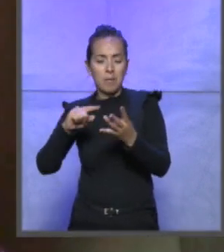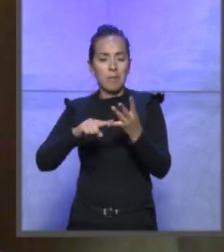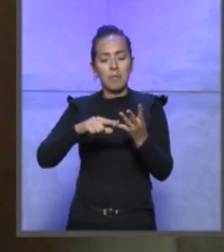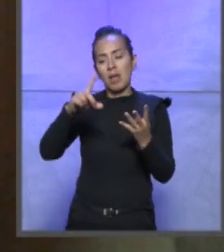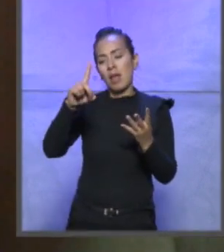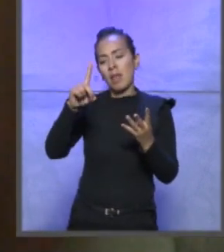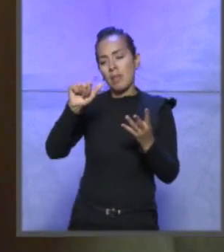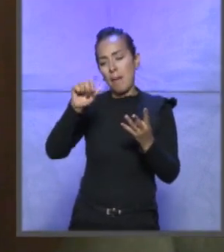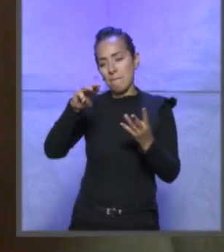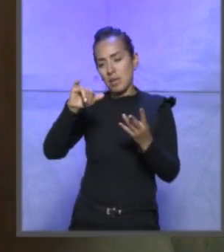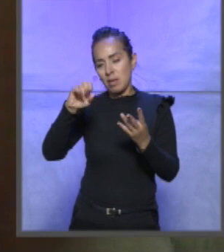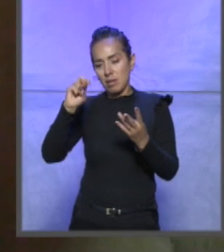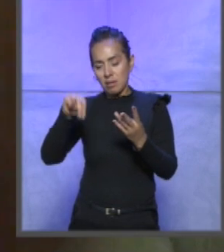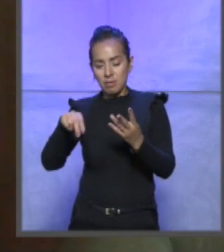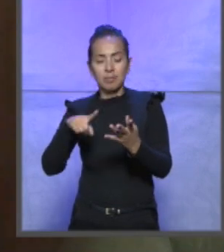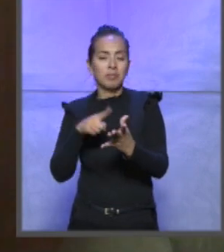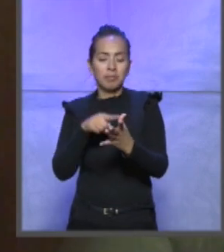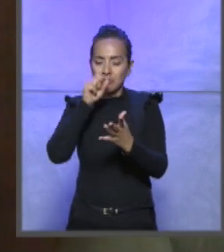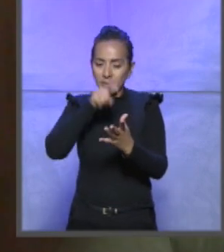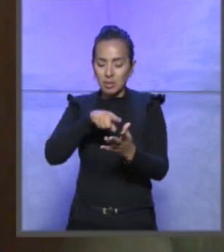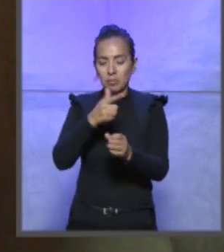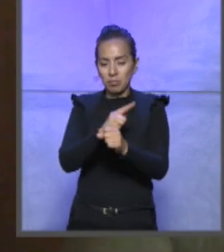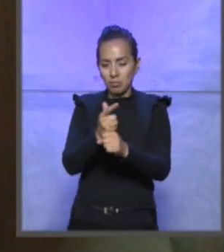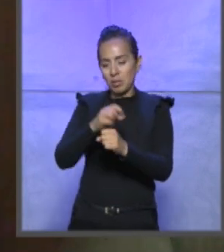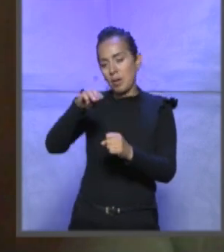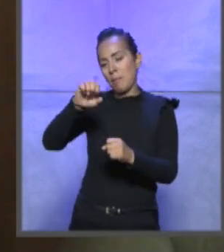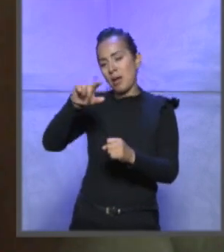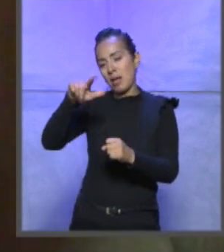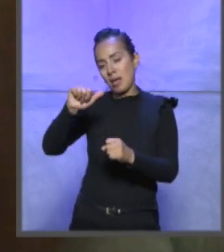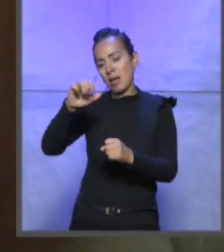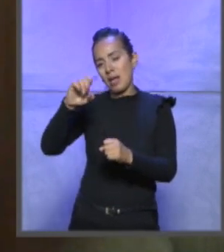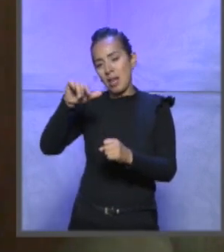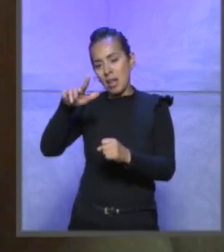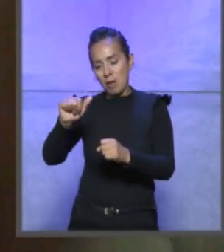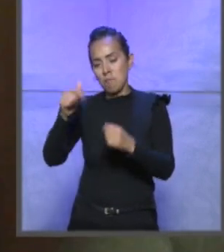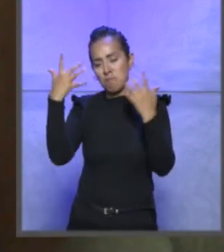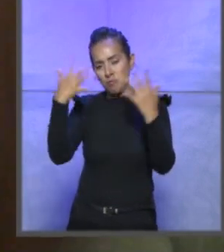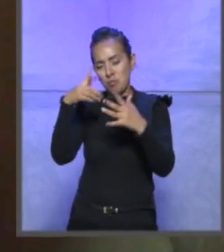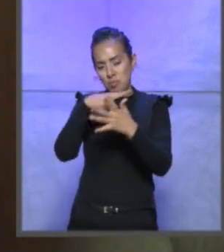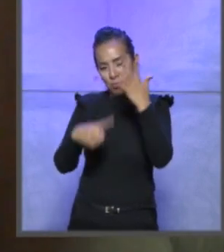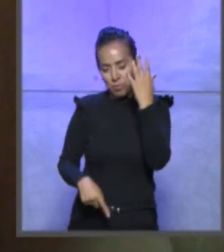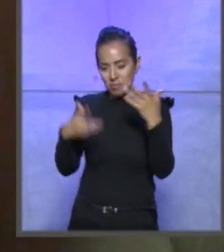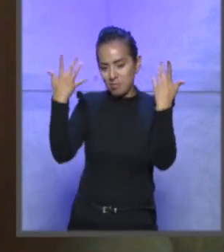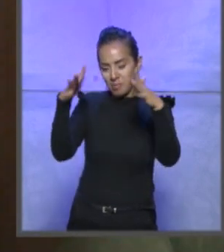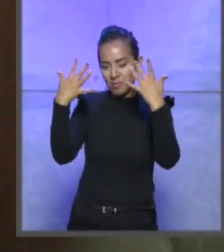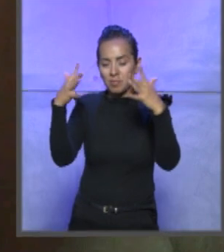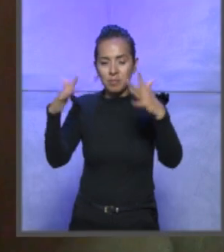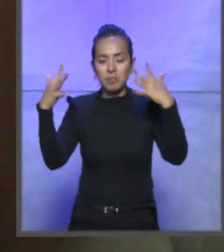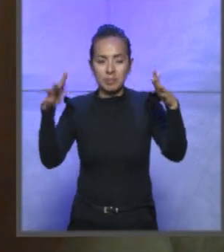Asensio Villarreal, Damián Sánchez Cantoral y a licenciada María Elia Magaña Sandoval. Les pido un fuerte aplauso para